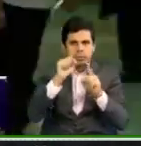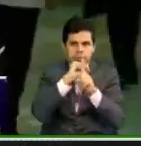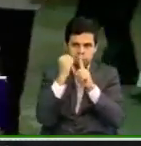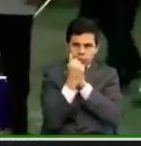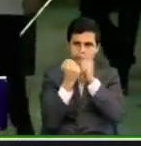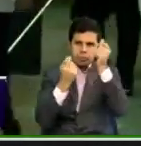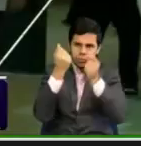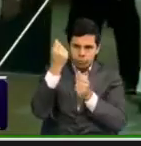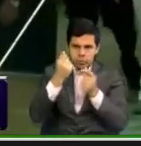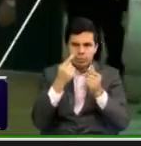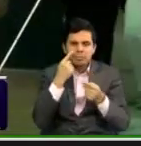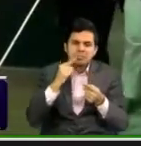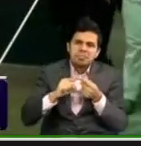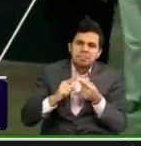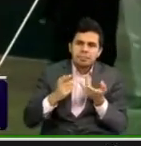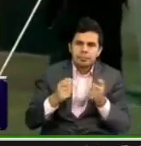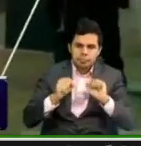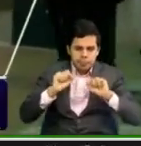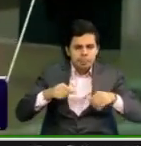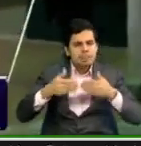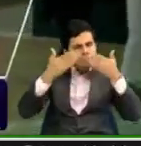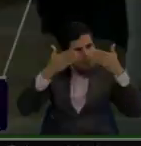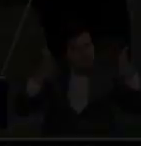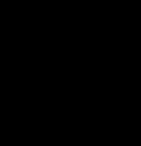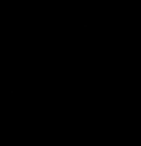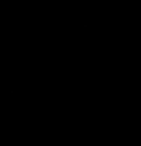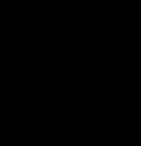para que así sea despeje el camino hacia la paz